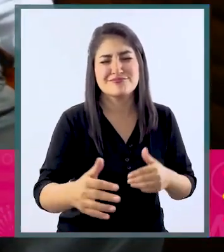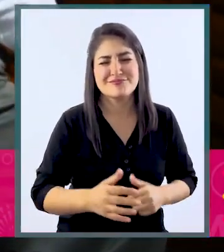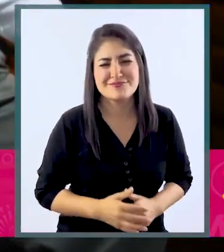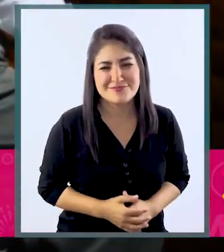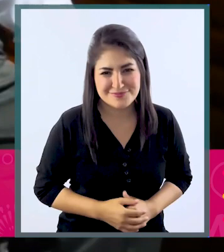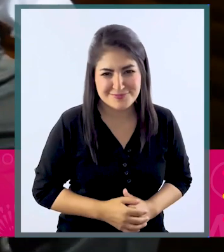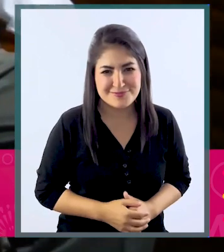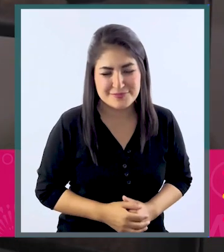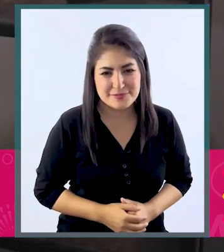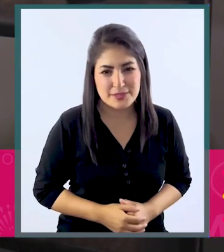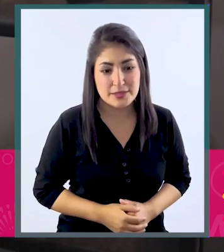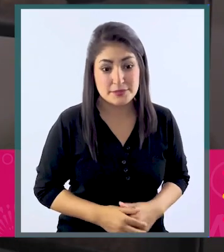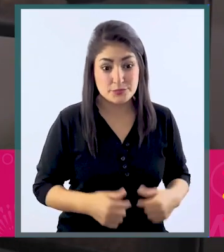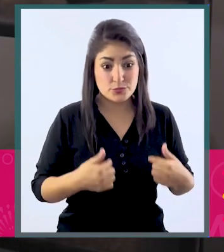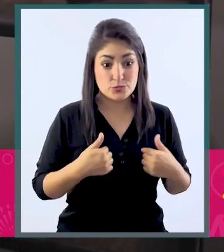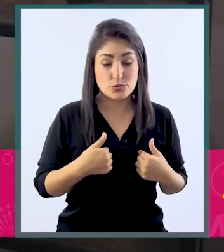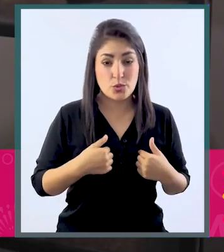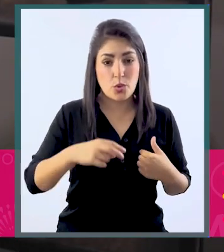que es.